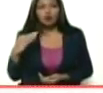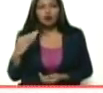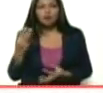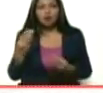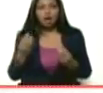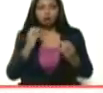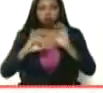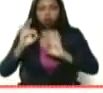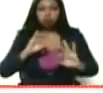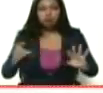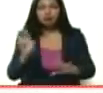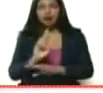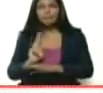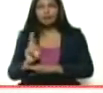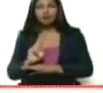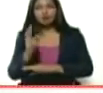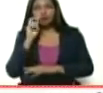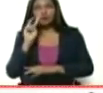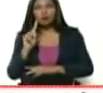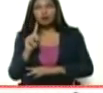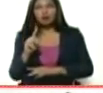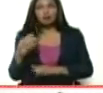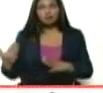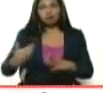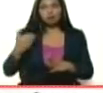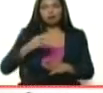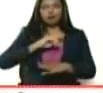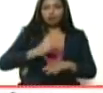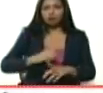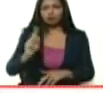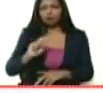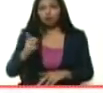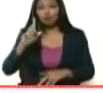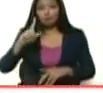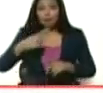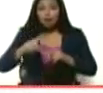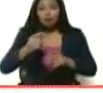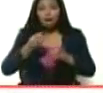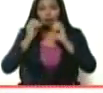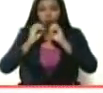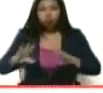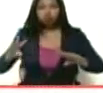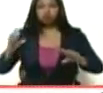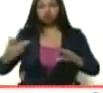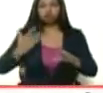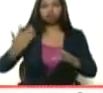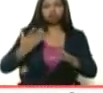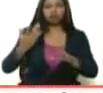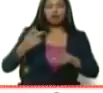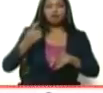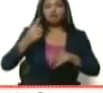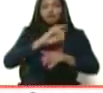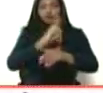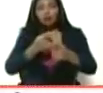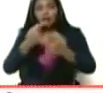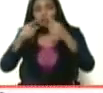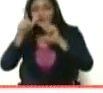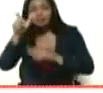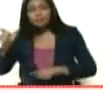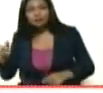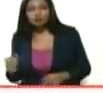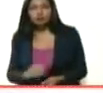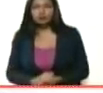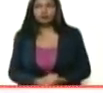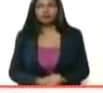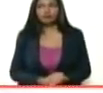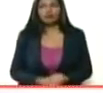transmisores, aunque no se ven seriamente afectados, pueden ser muy contagiantes para otras personas. Y de allí